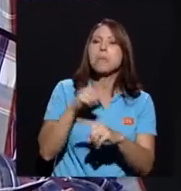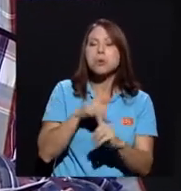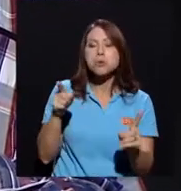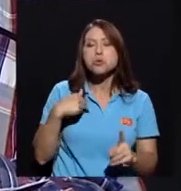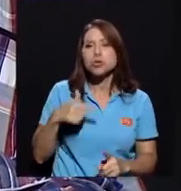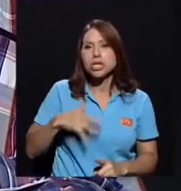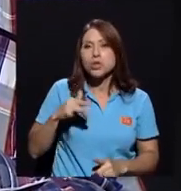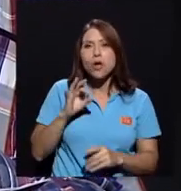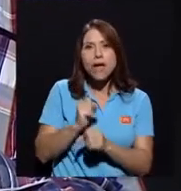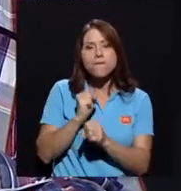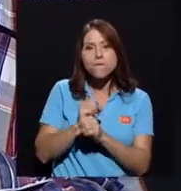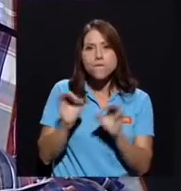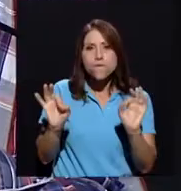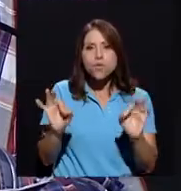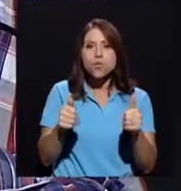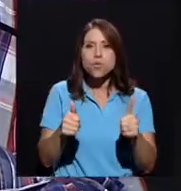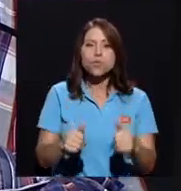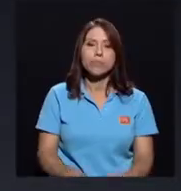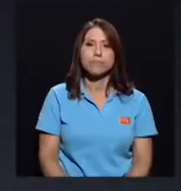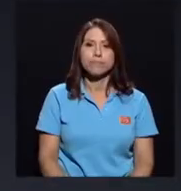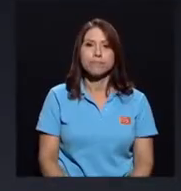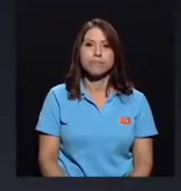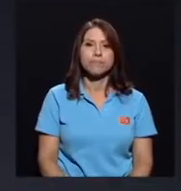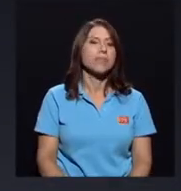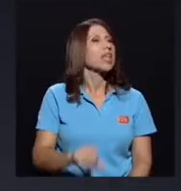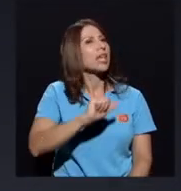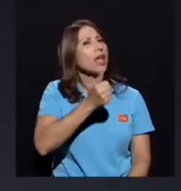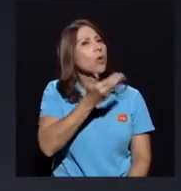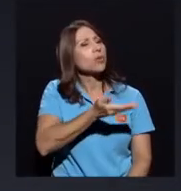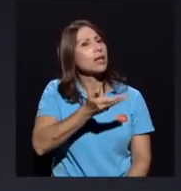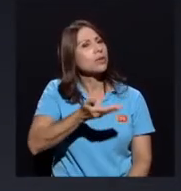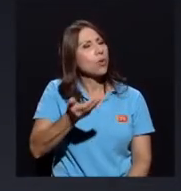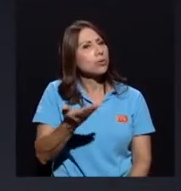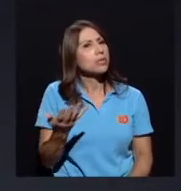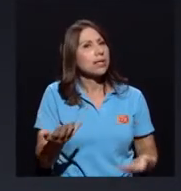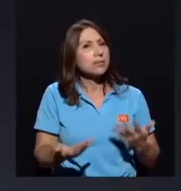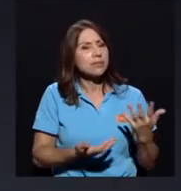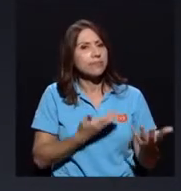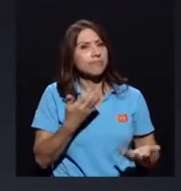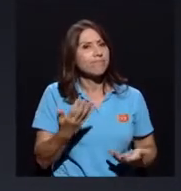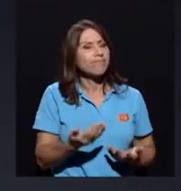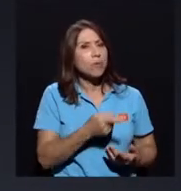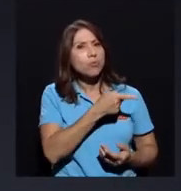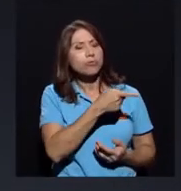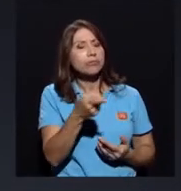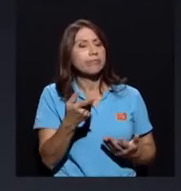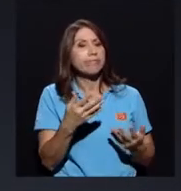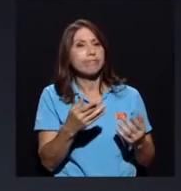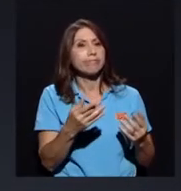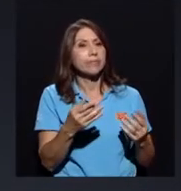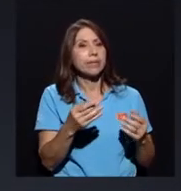eso que otras cosas te impresiona